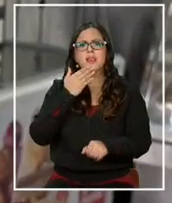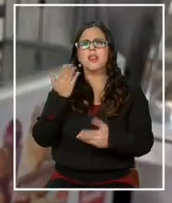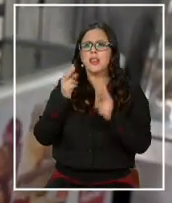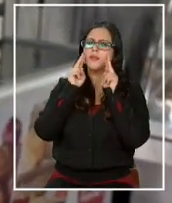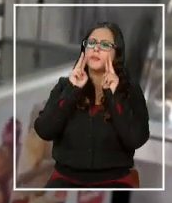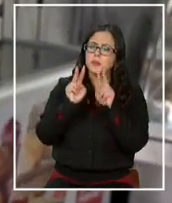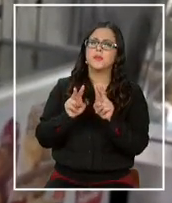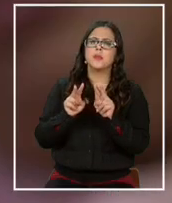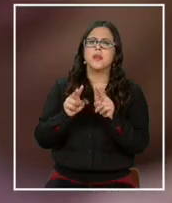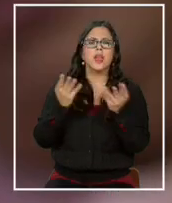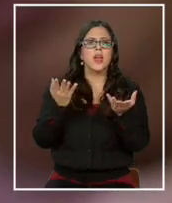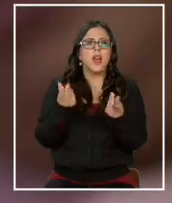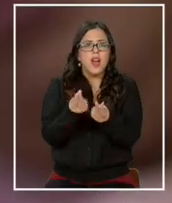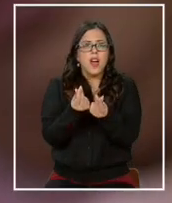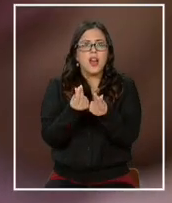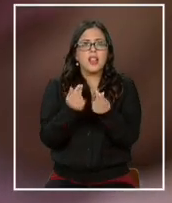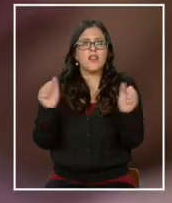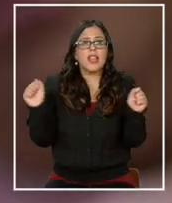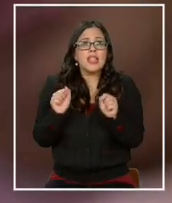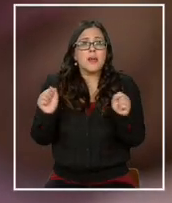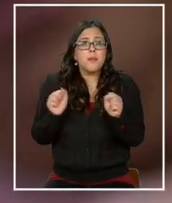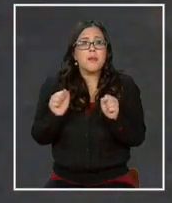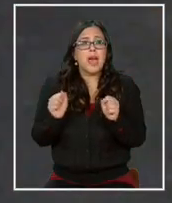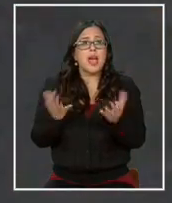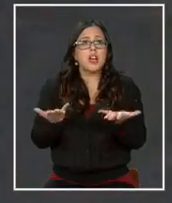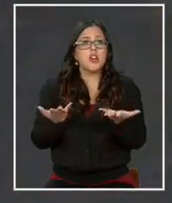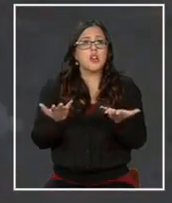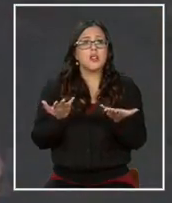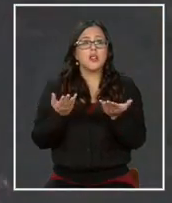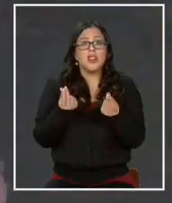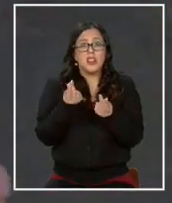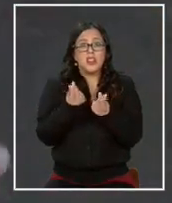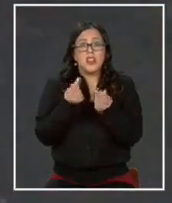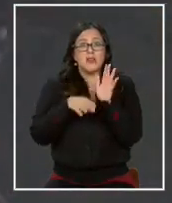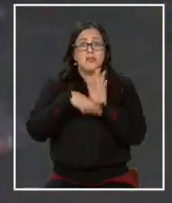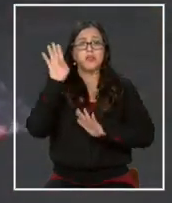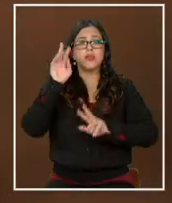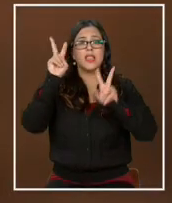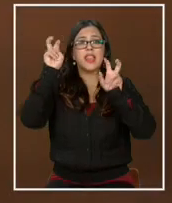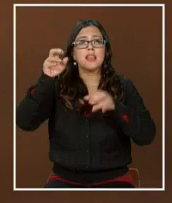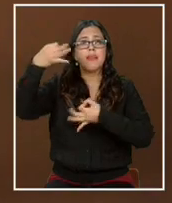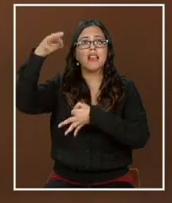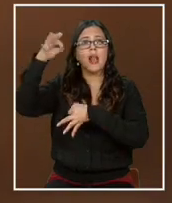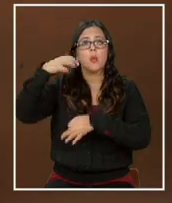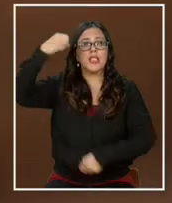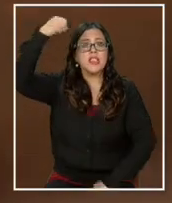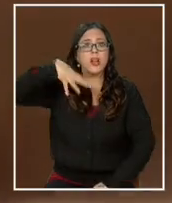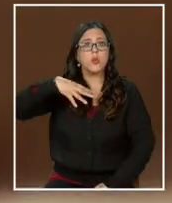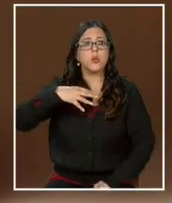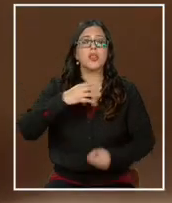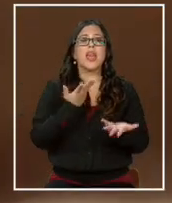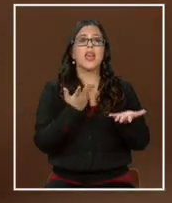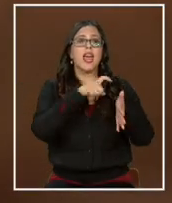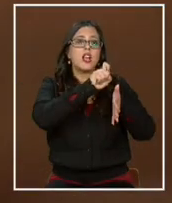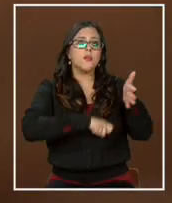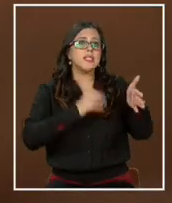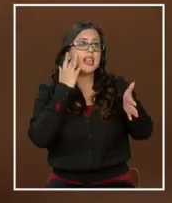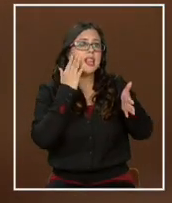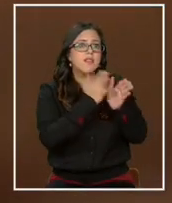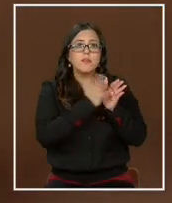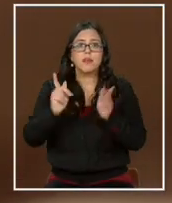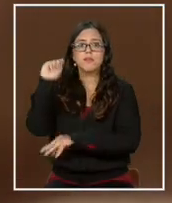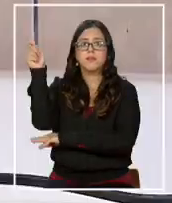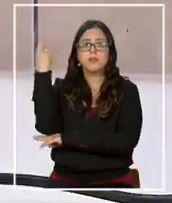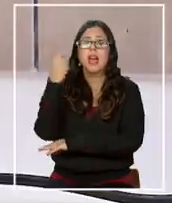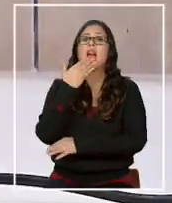en los últimos días, la tarifa de invierno. Este sobreprecio que se cobra en las cuentas de la luz entre los meses de abril y septiembre, cuando se